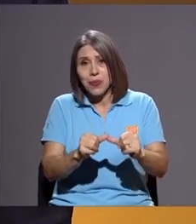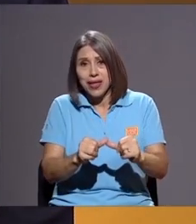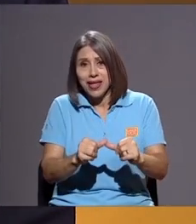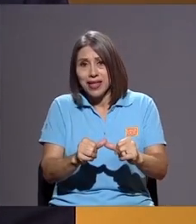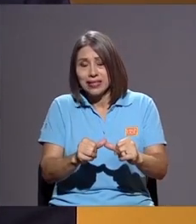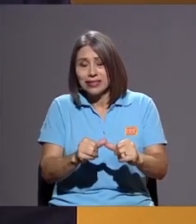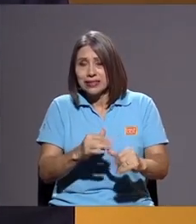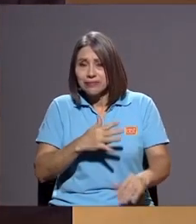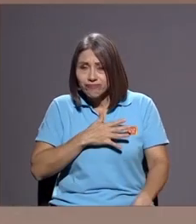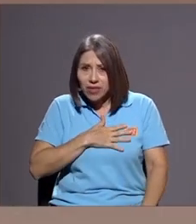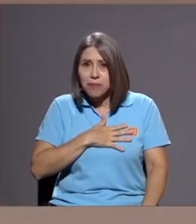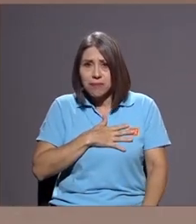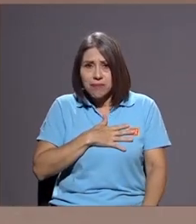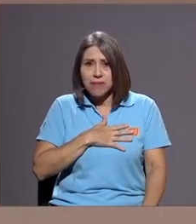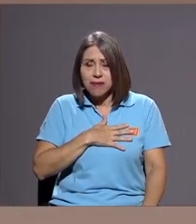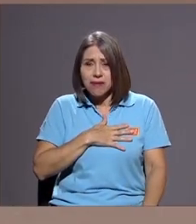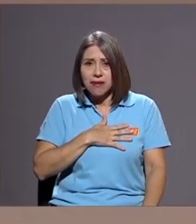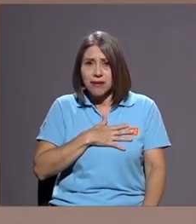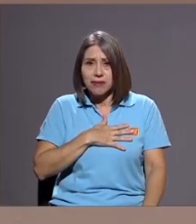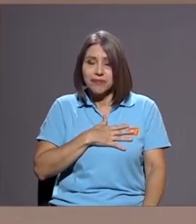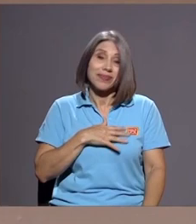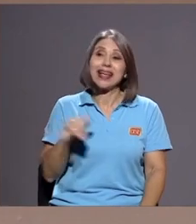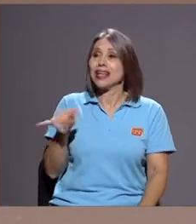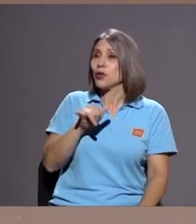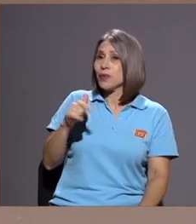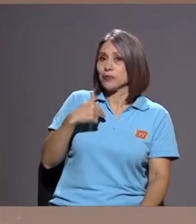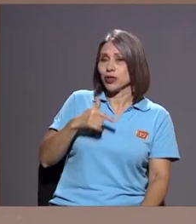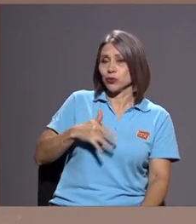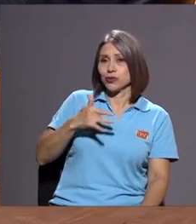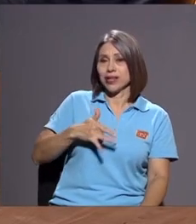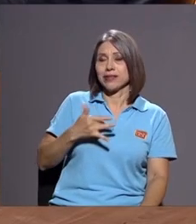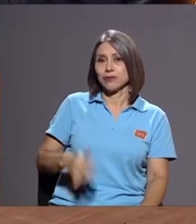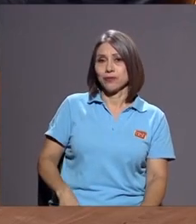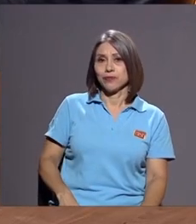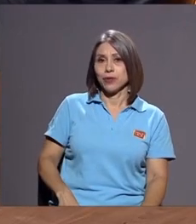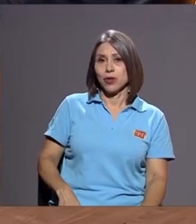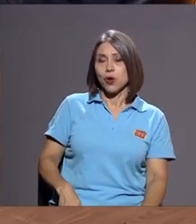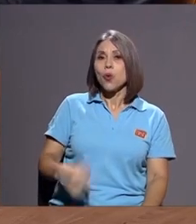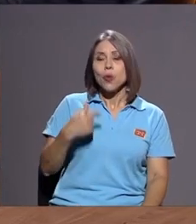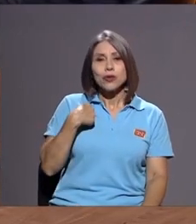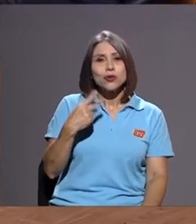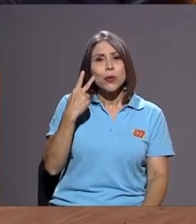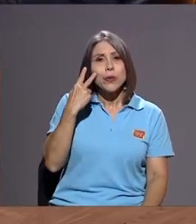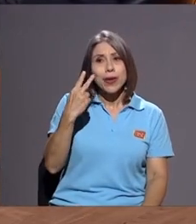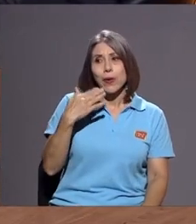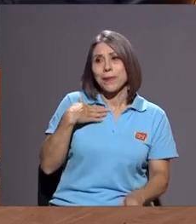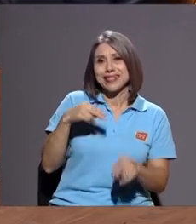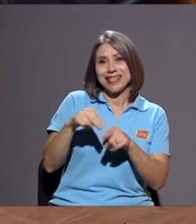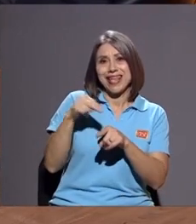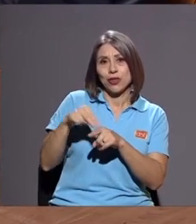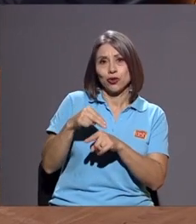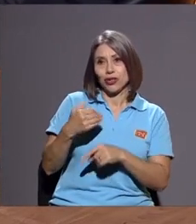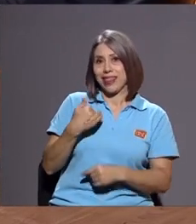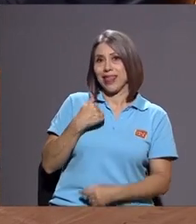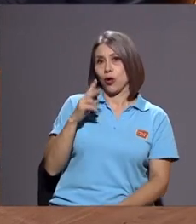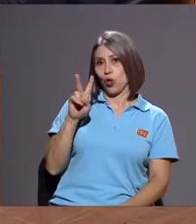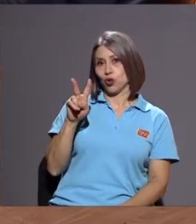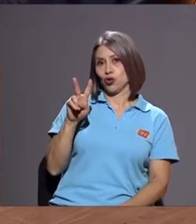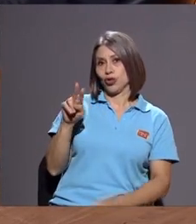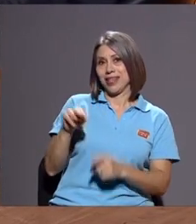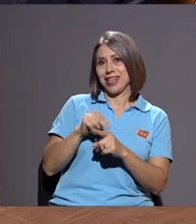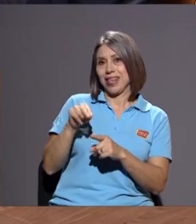qué pena es el animación que yo tengo cuando yo veo a mis nietos tengo dos nietos